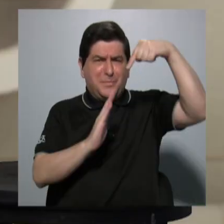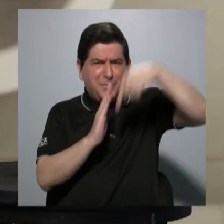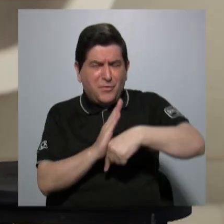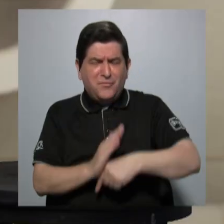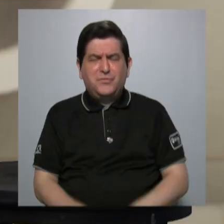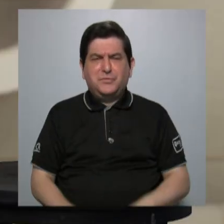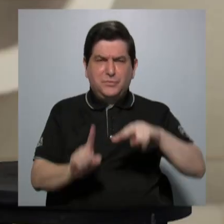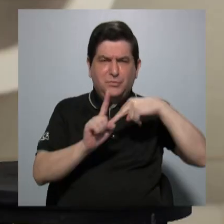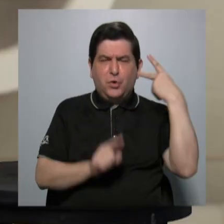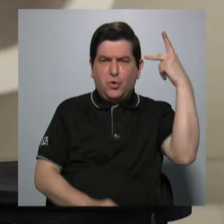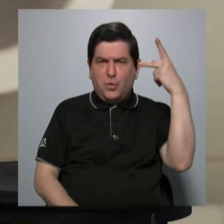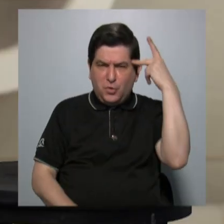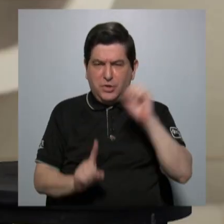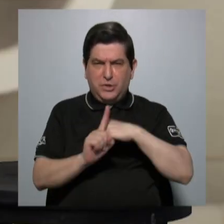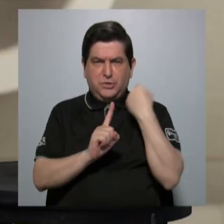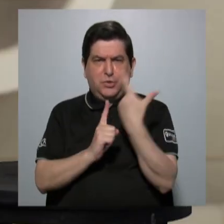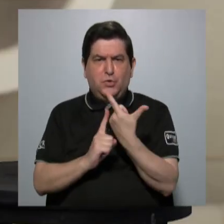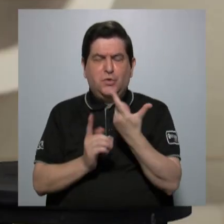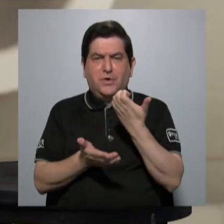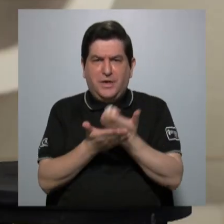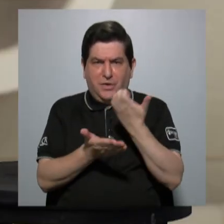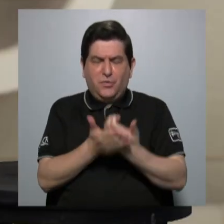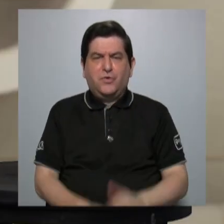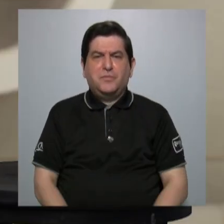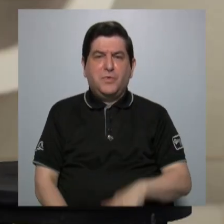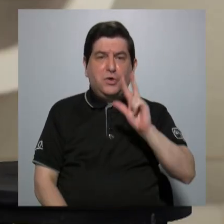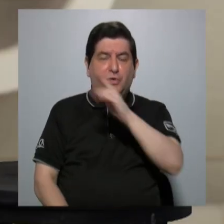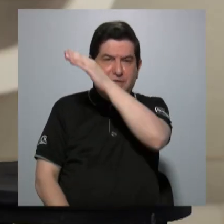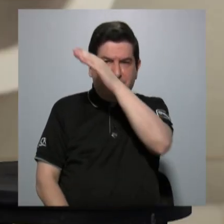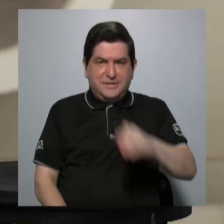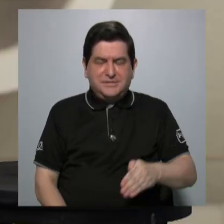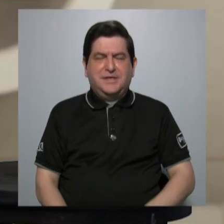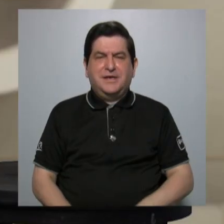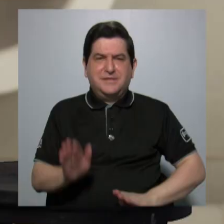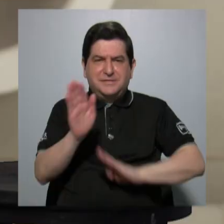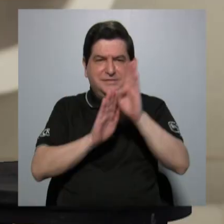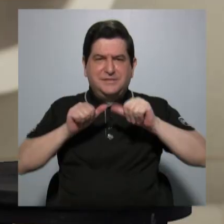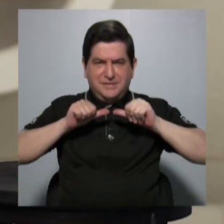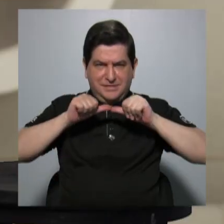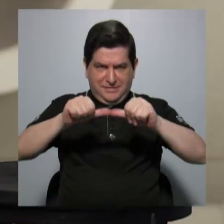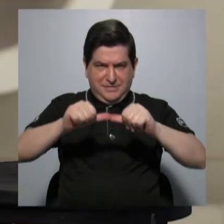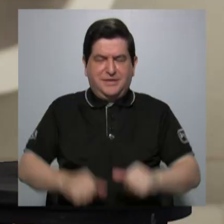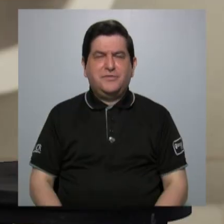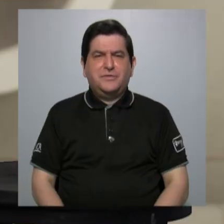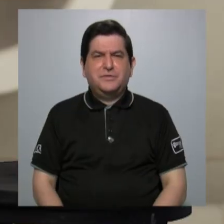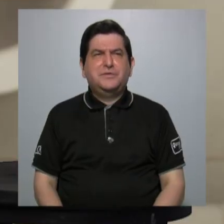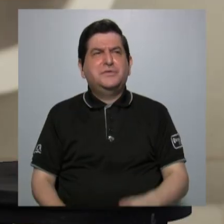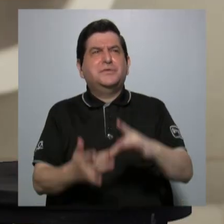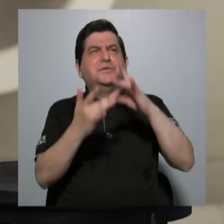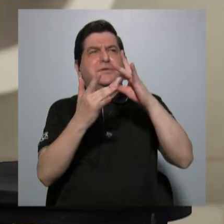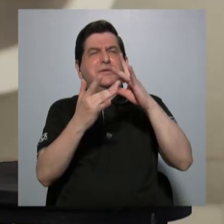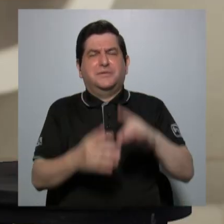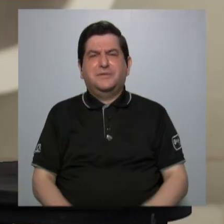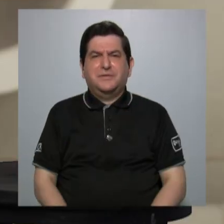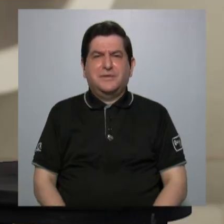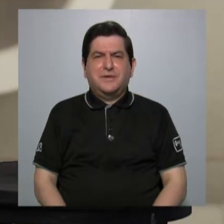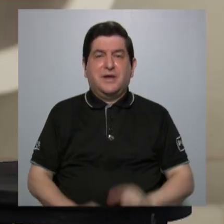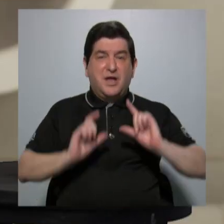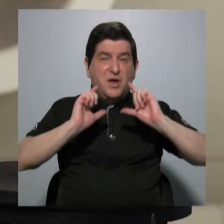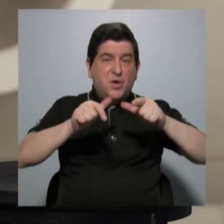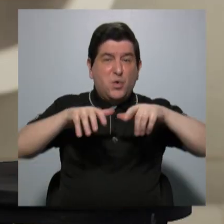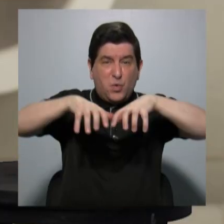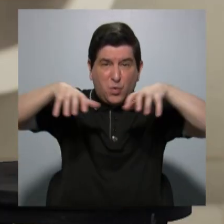serio desde el punto de vista político, social y económico y considerando los 3 ejes del desarrollo sostenible. Sobre todo porque los que le